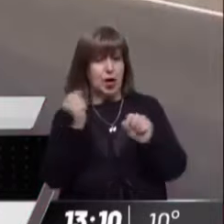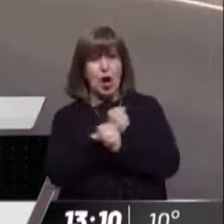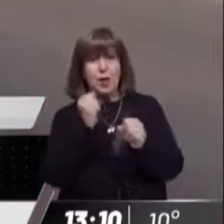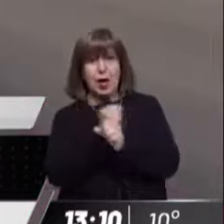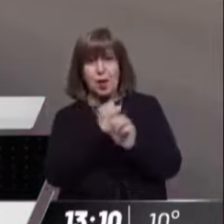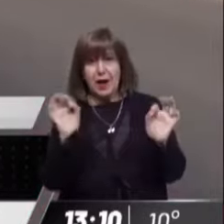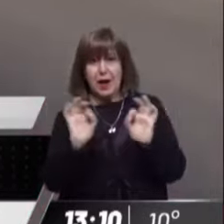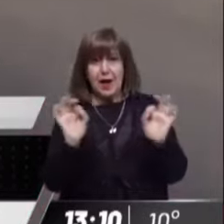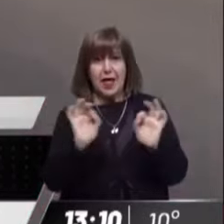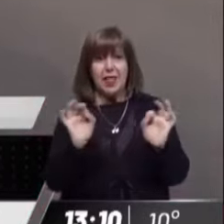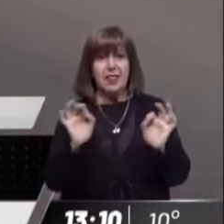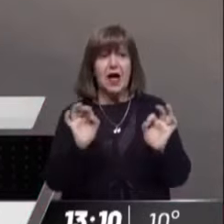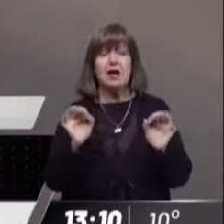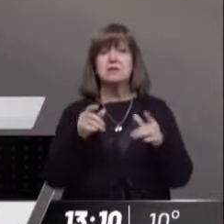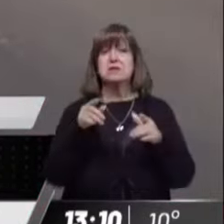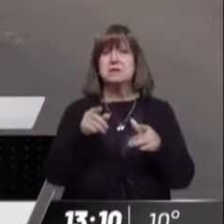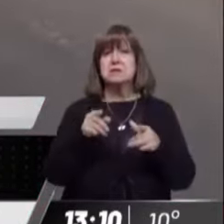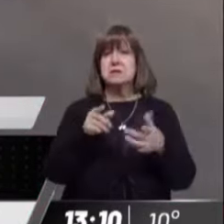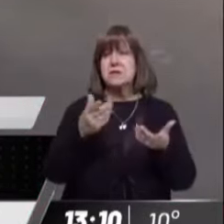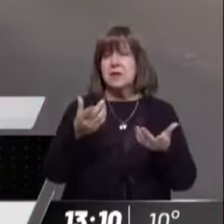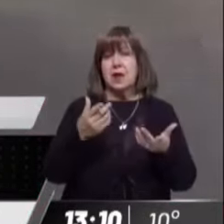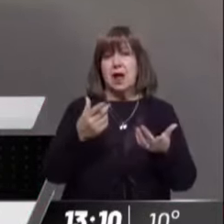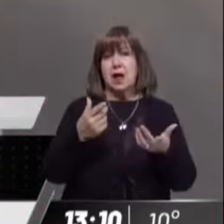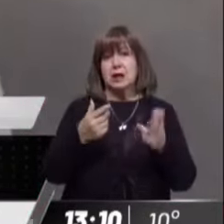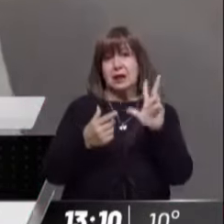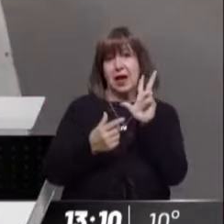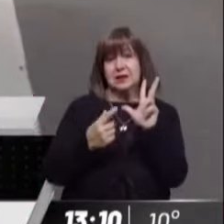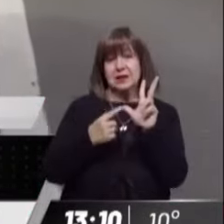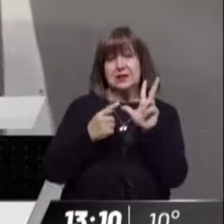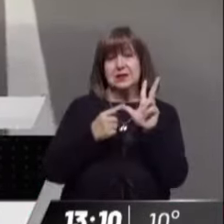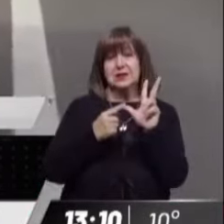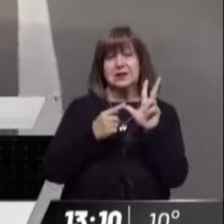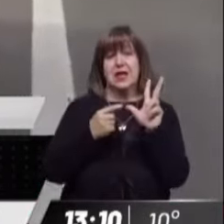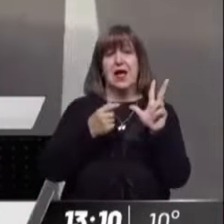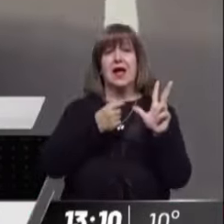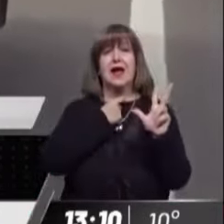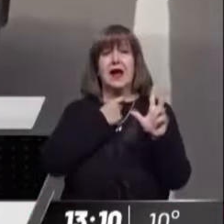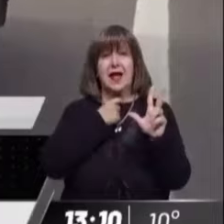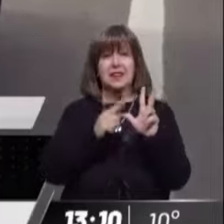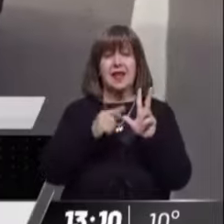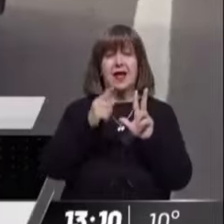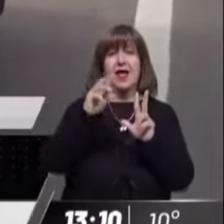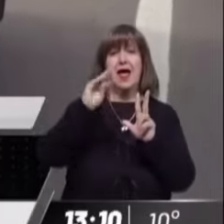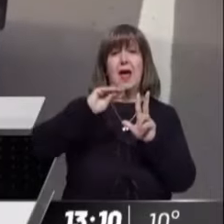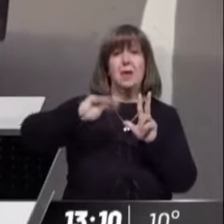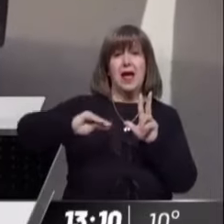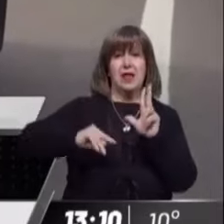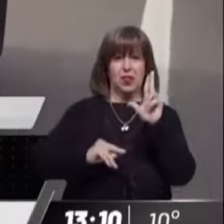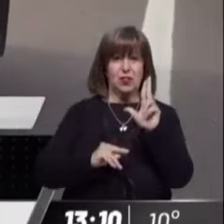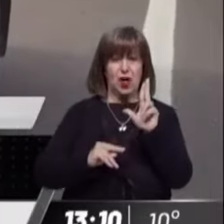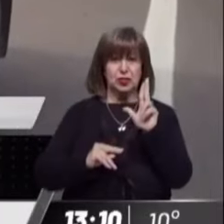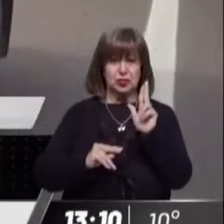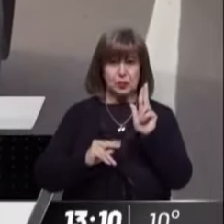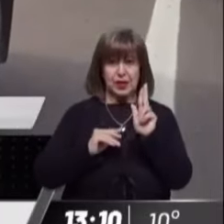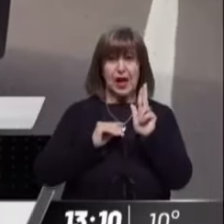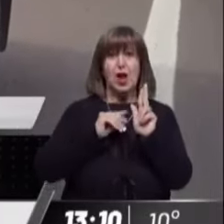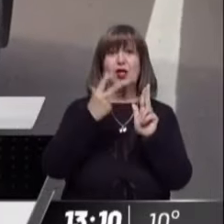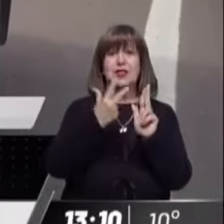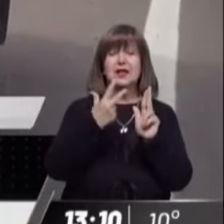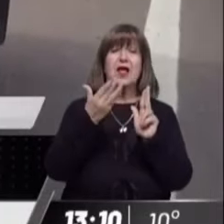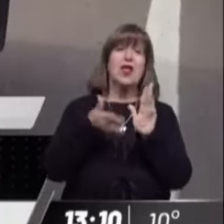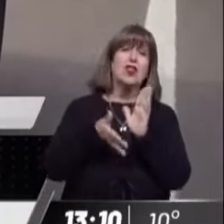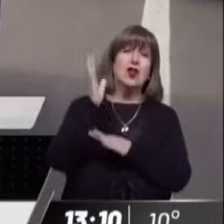daños y ha sido un escape muy rápido porque hablamos de 5 kilómetros nada más de lo que es el supermercado donde los abandonaron a